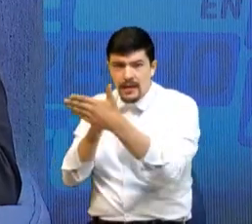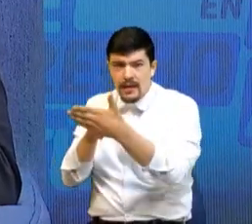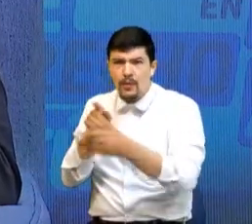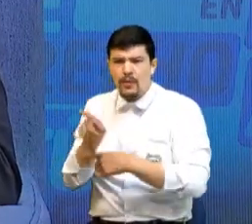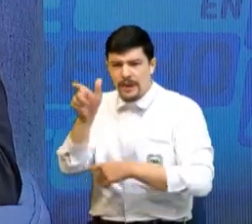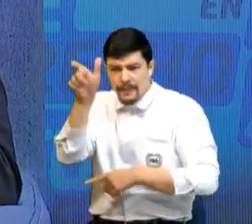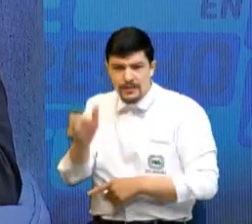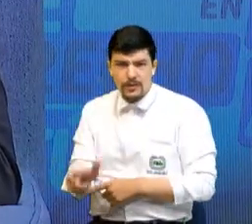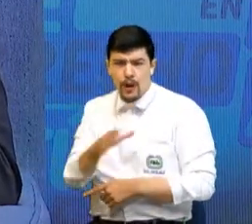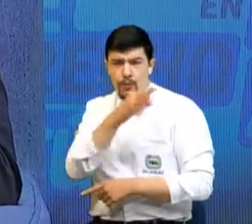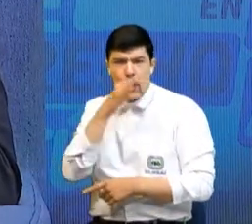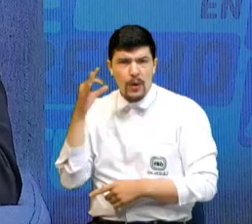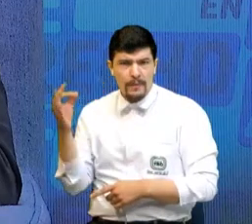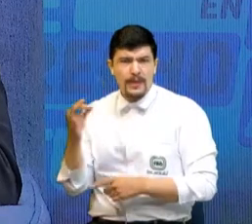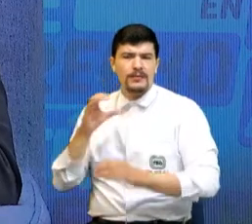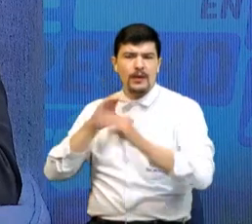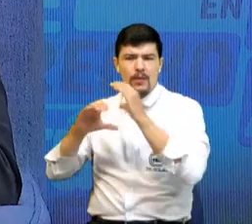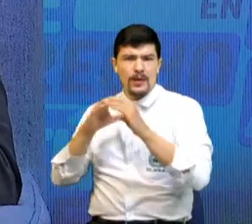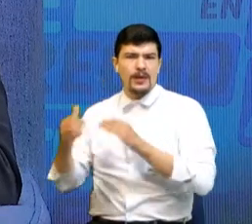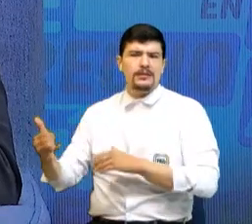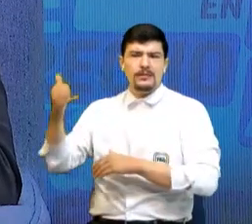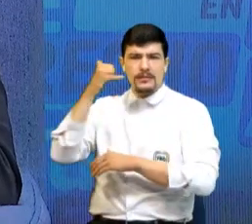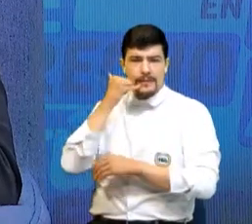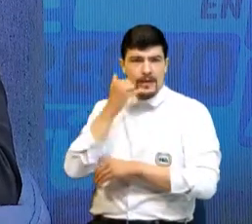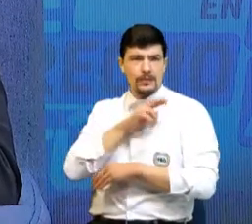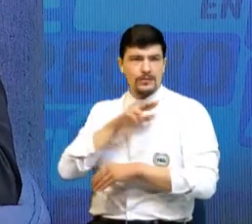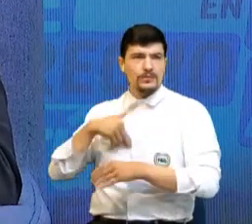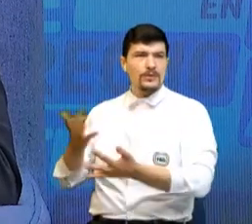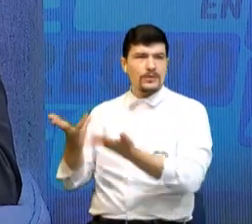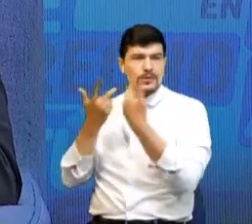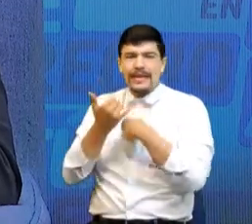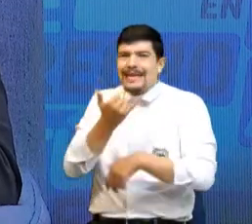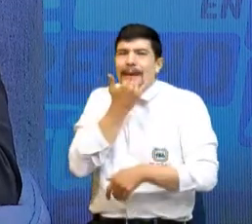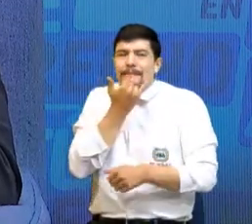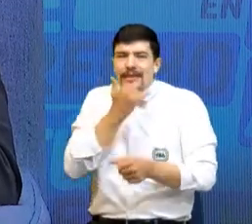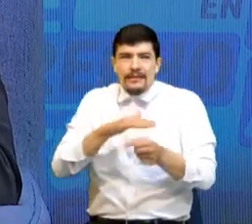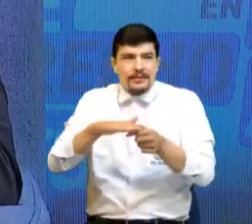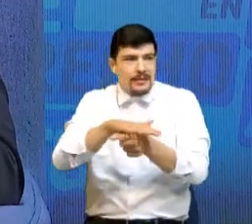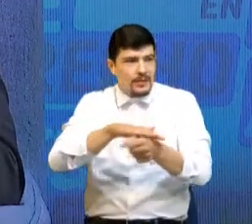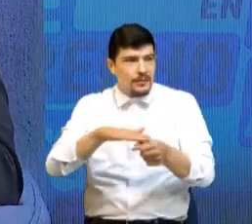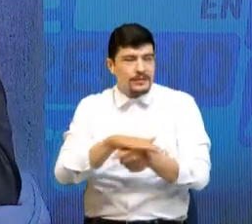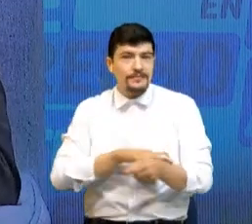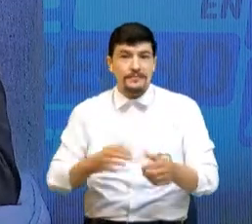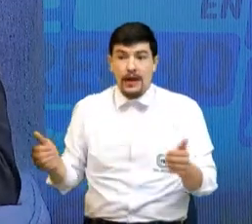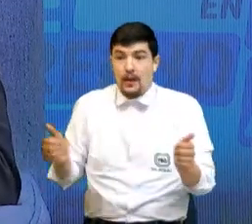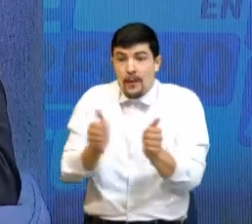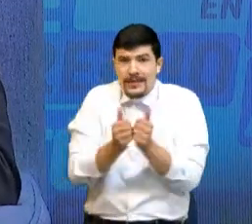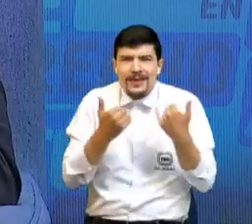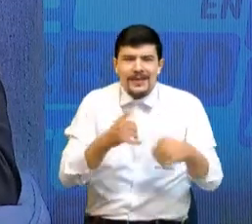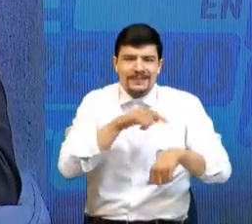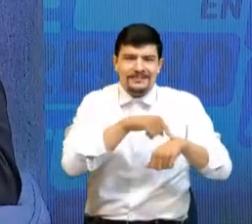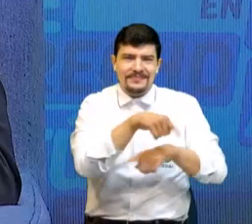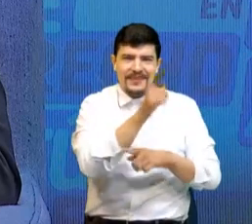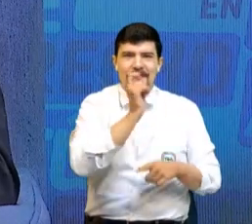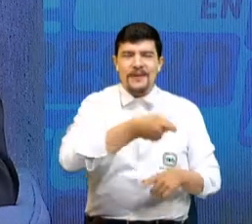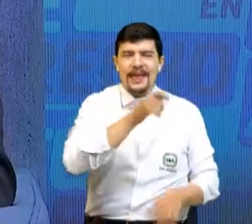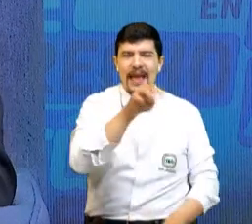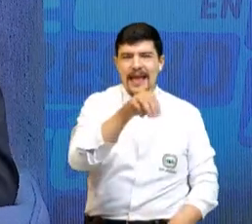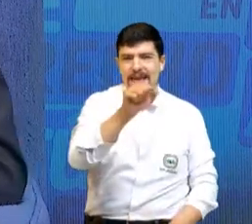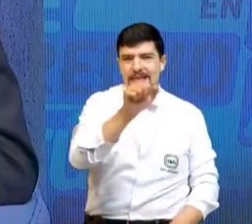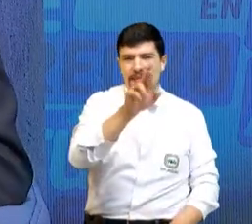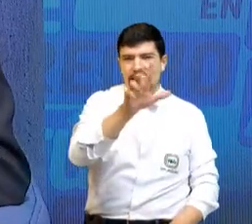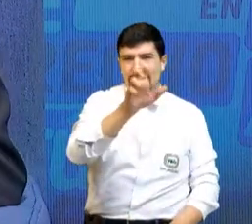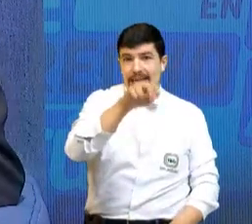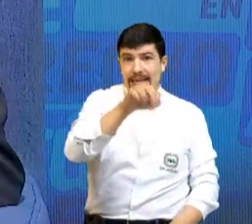un valiente televidente se comunicó con nosotros para comentarnos lo que estaba sucediendo. Me acompaña a esta hora la abogada Marlene